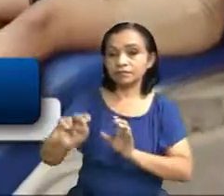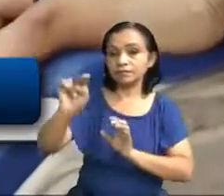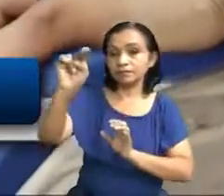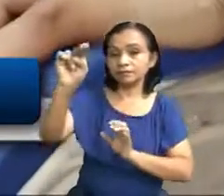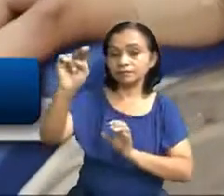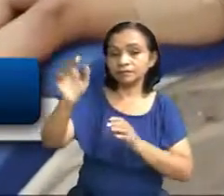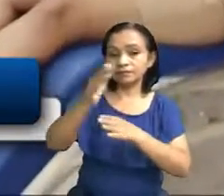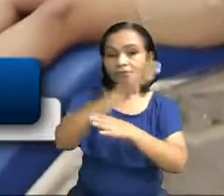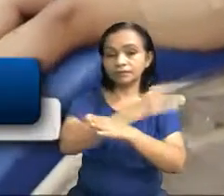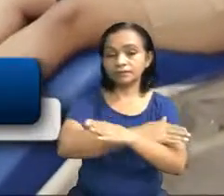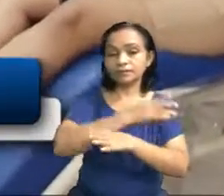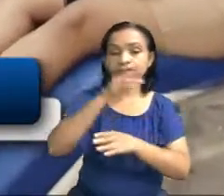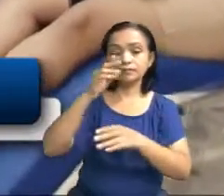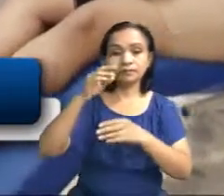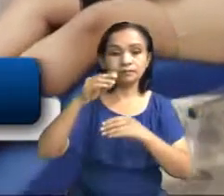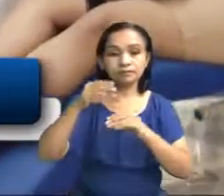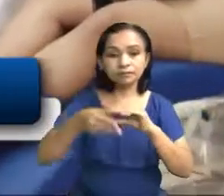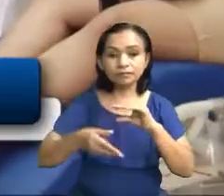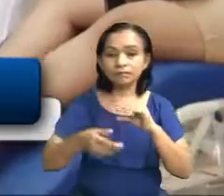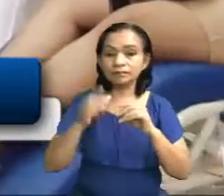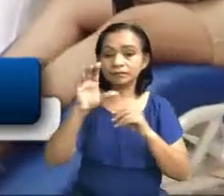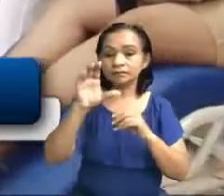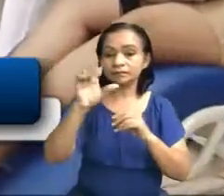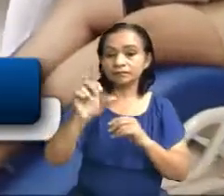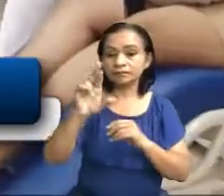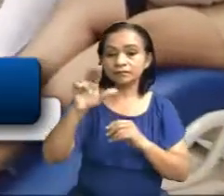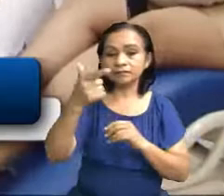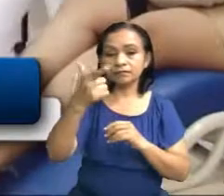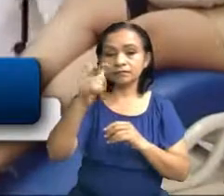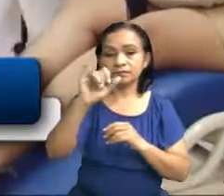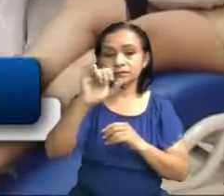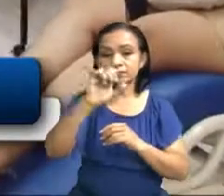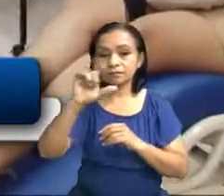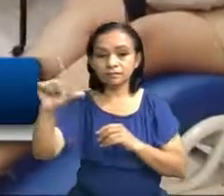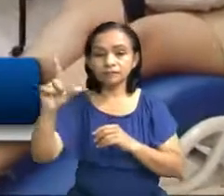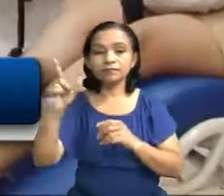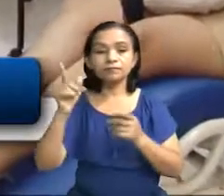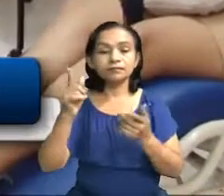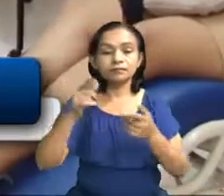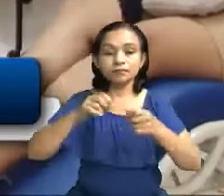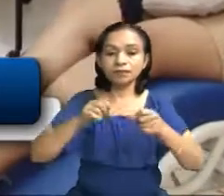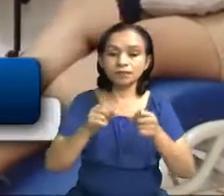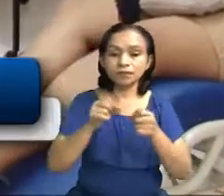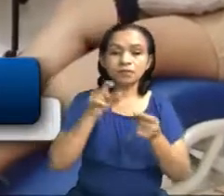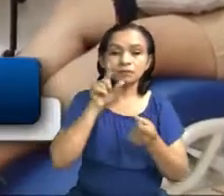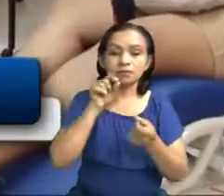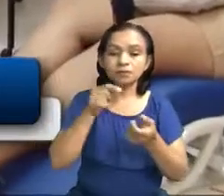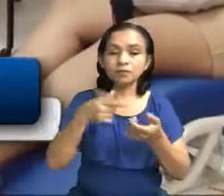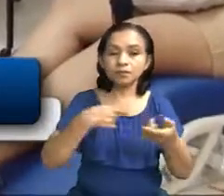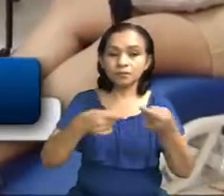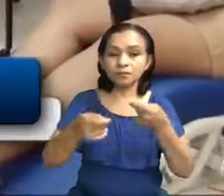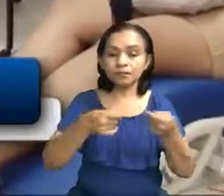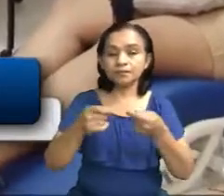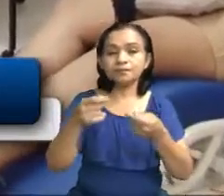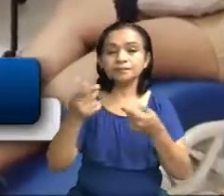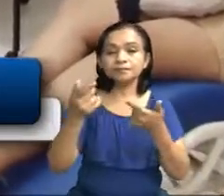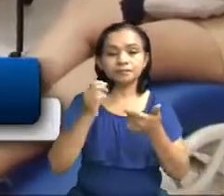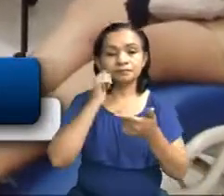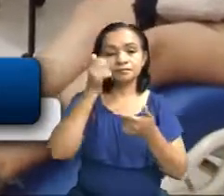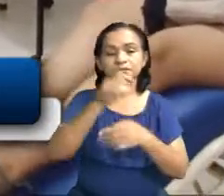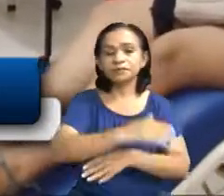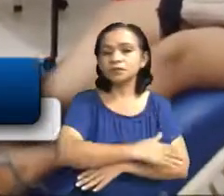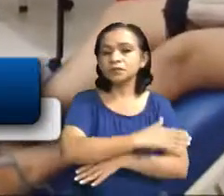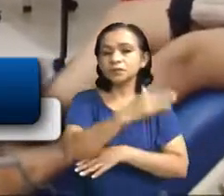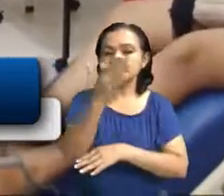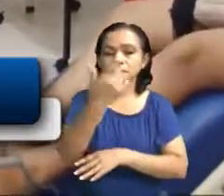donde fue la Pepsi. Estamos en Cargill también, en la planta industrial de la Tip Top, el día de mañana miércoles, colectando todo el día